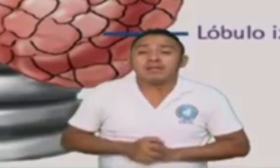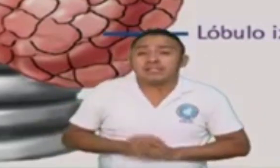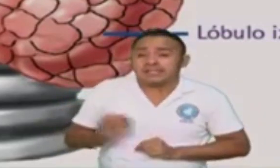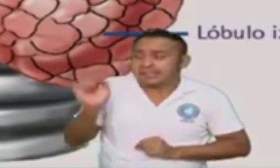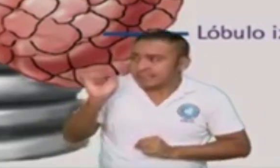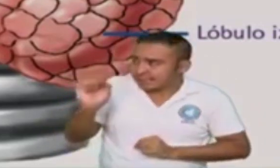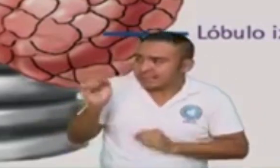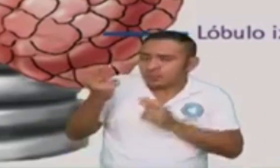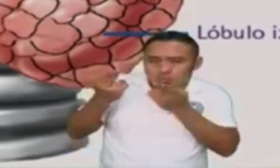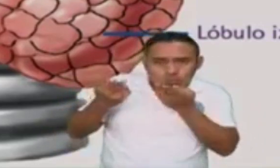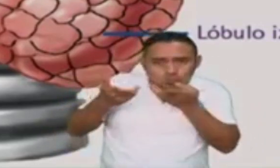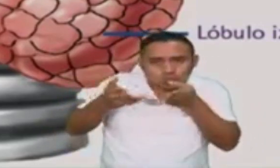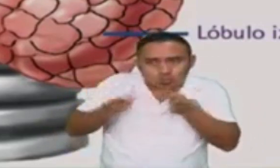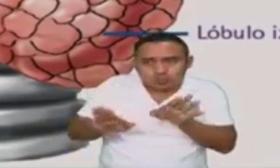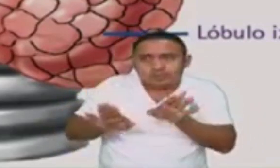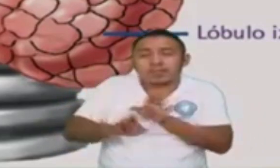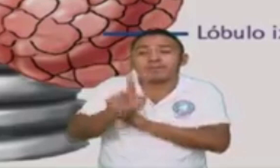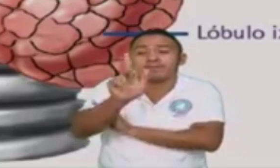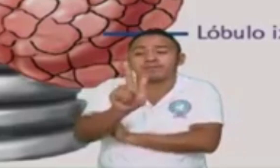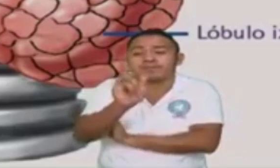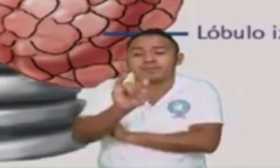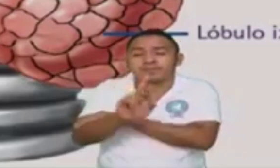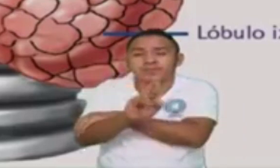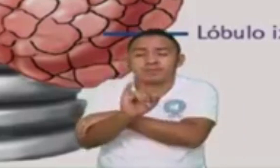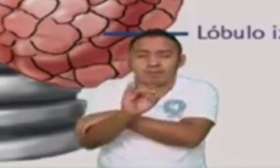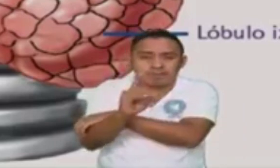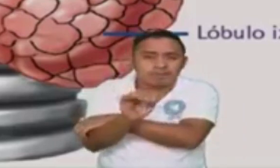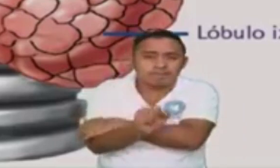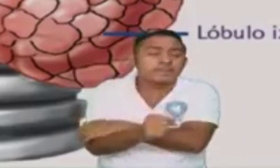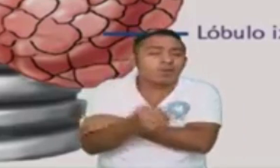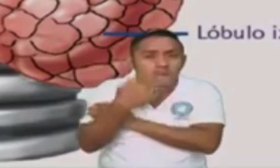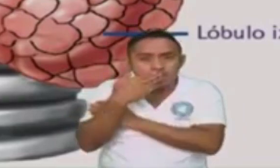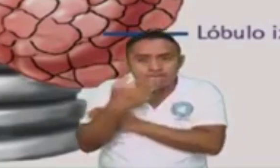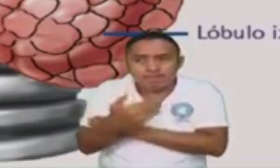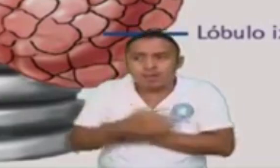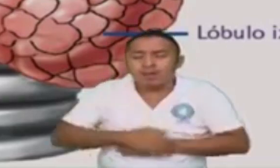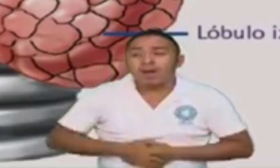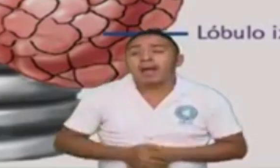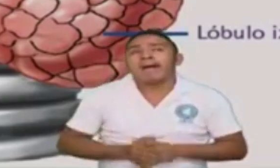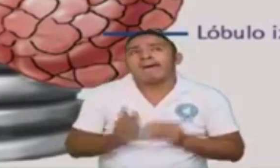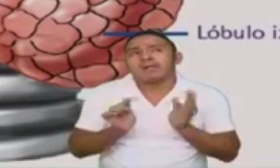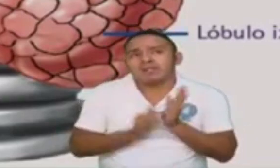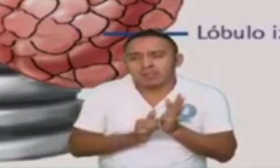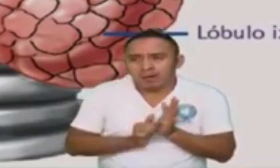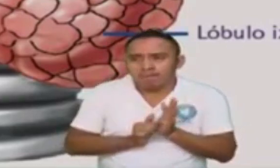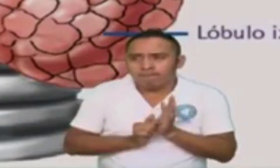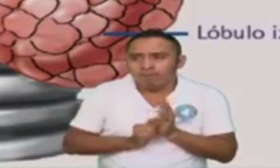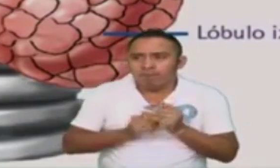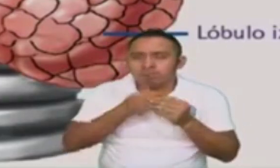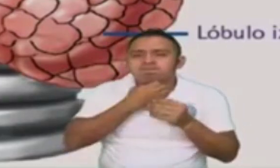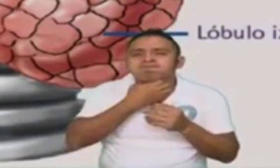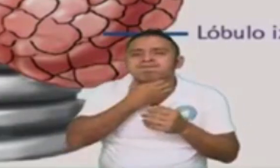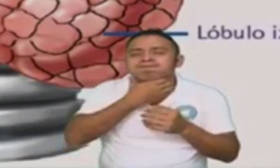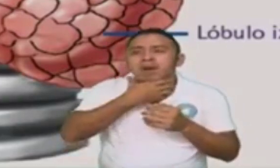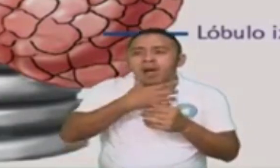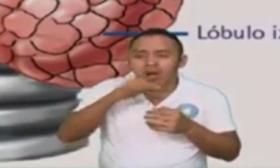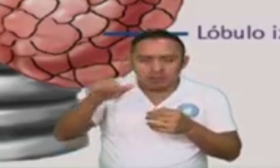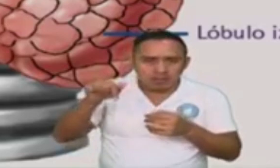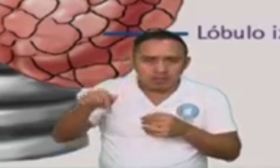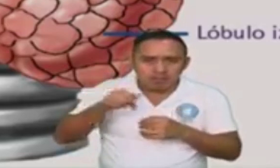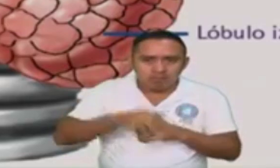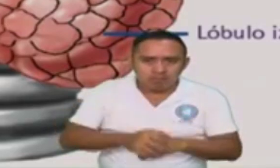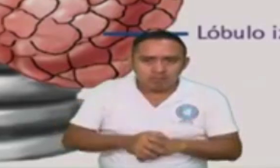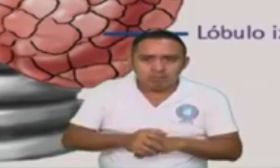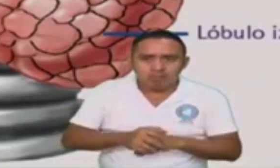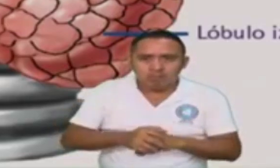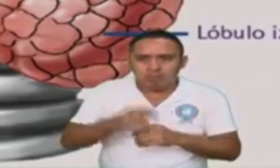una glándula tiroides. Una glándula tiroides sana, pues. Por ejemplo, cuando hablábamos del bocio, digamos que esa glándula